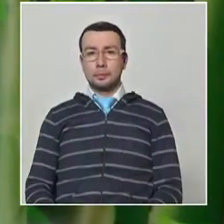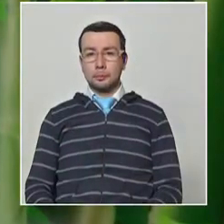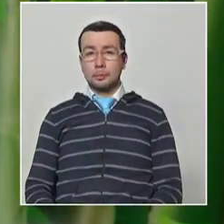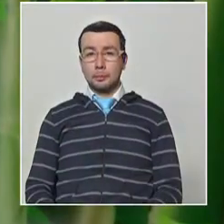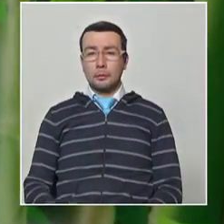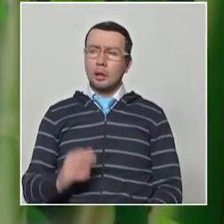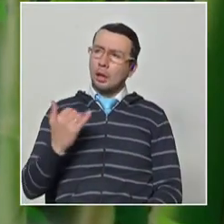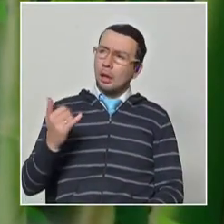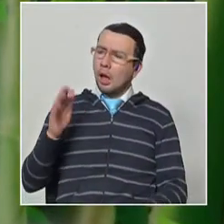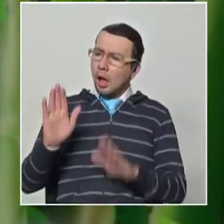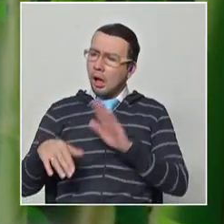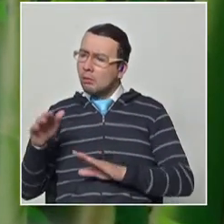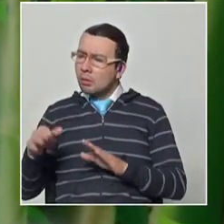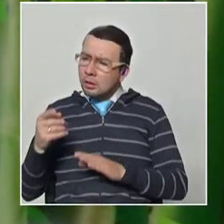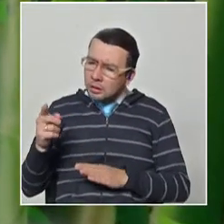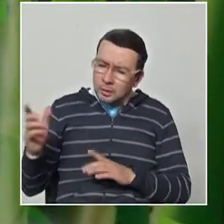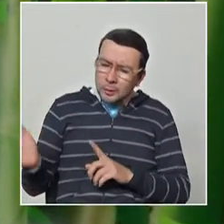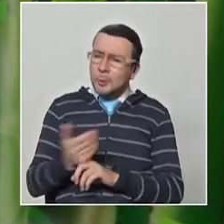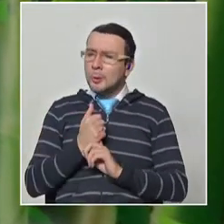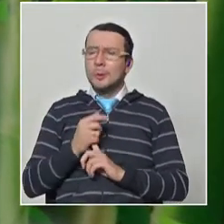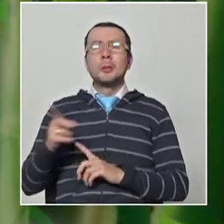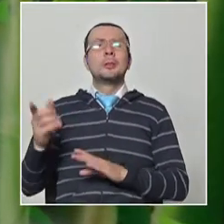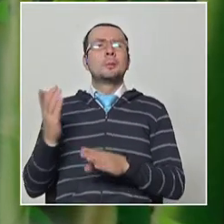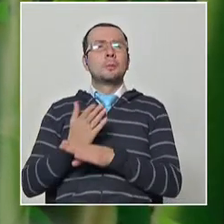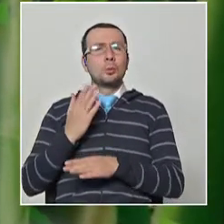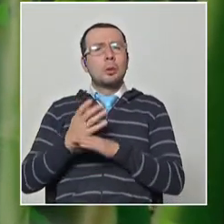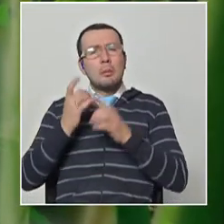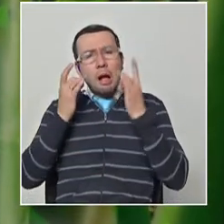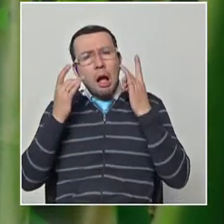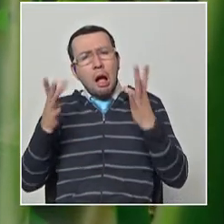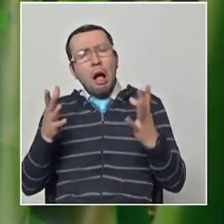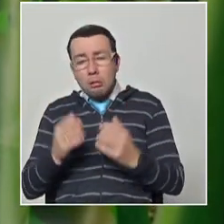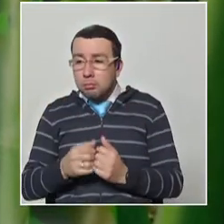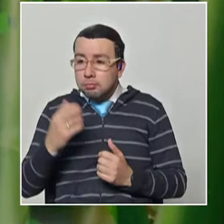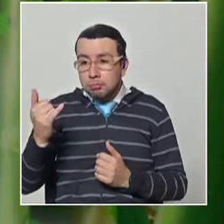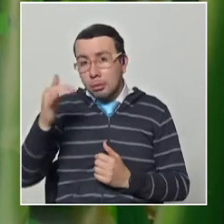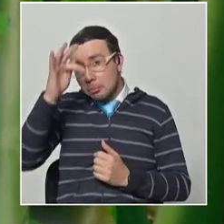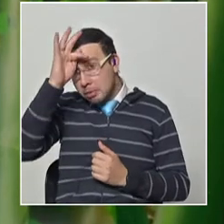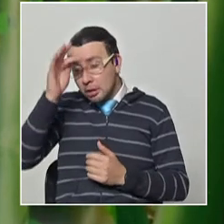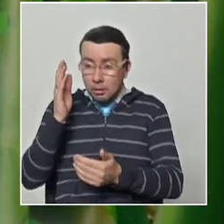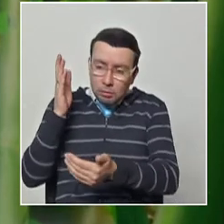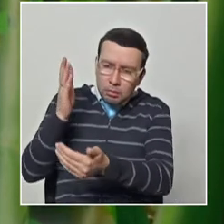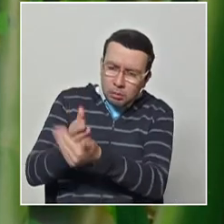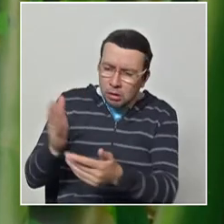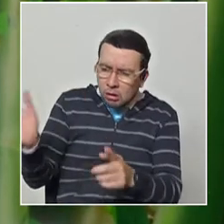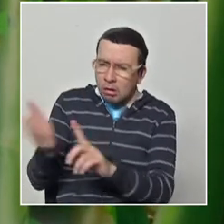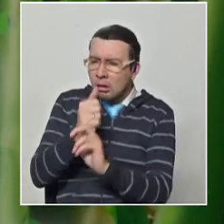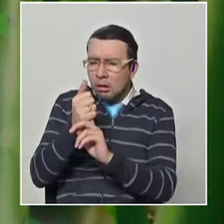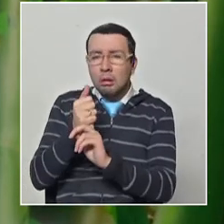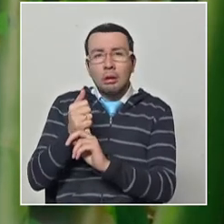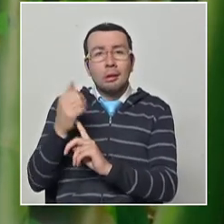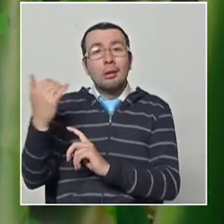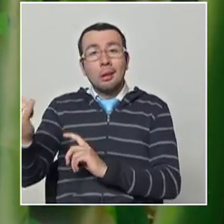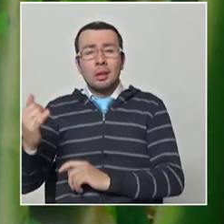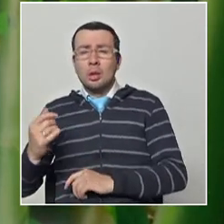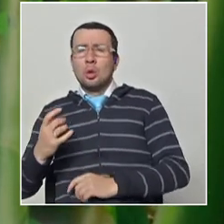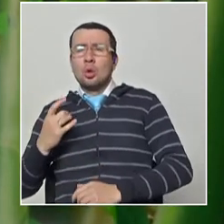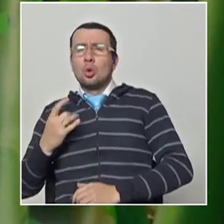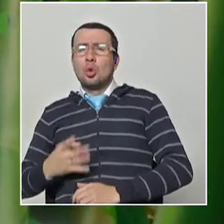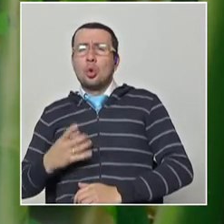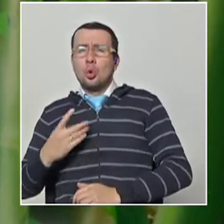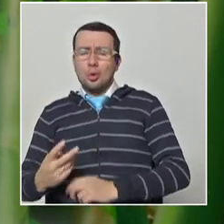nos hemos encontrado con un problema muy grave en nuestras clínicas y hospitales con los famosos dolores